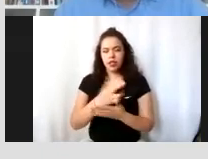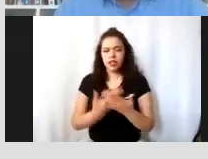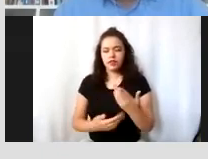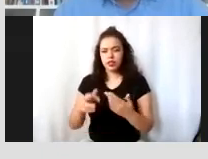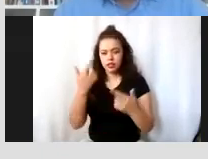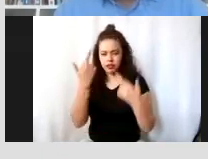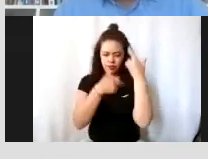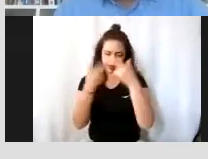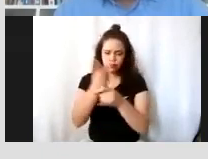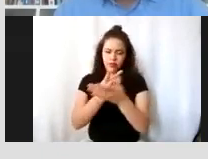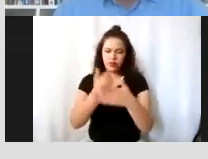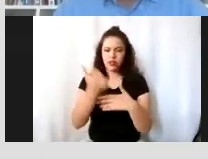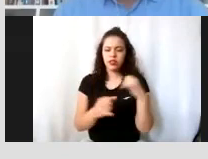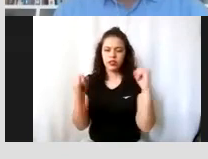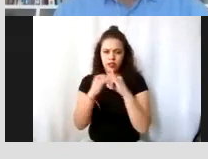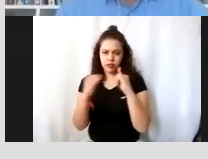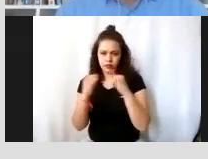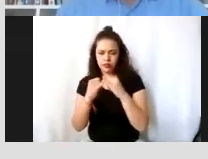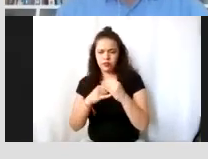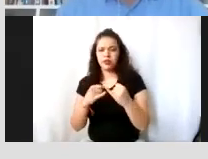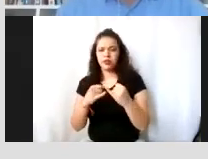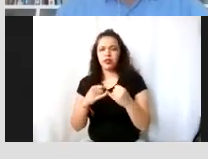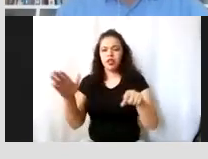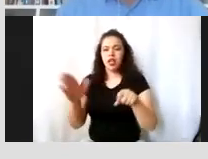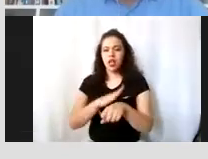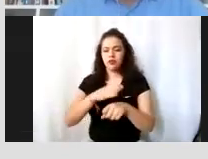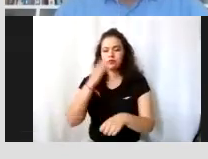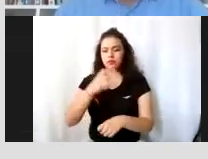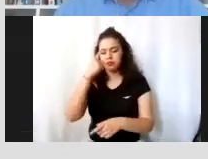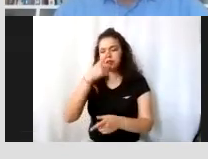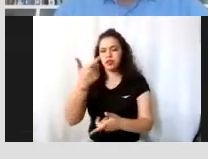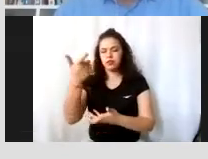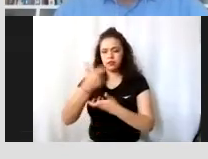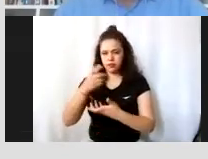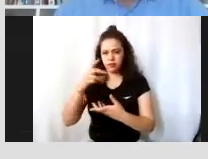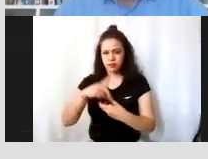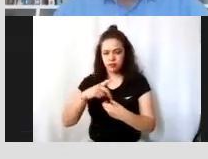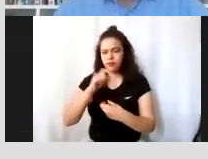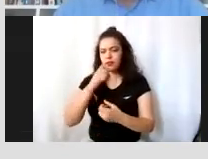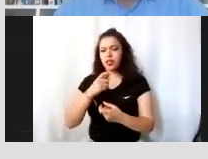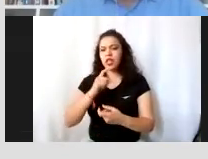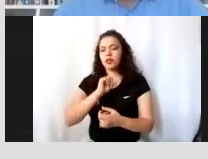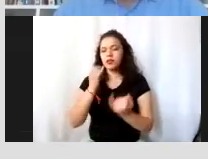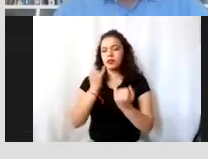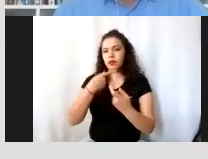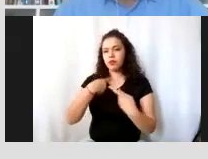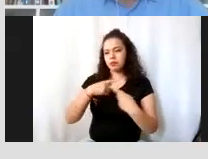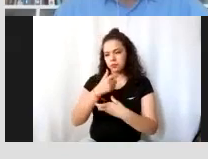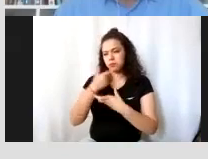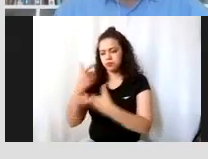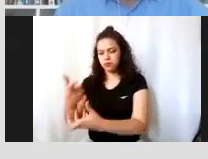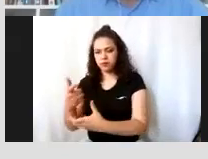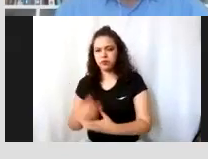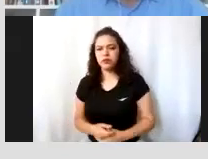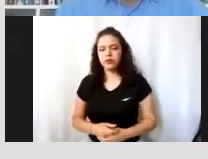proyectos e instituciones autorizadas para recibir donativos deducibles que reciben apoyo económico por parte de Fundación de la Salle